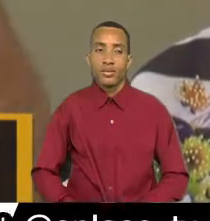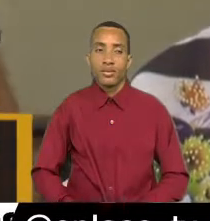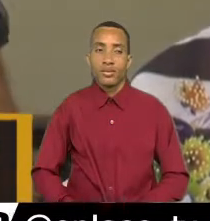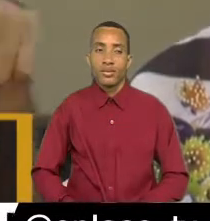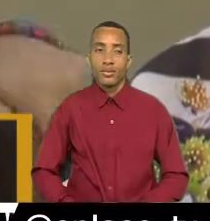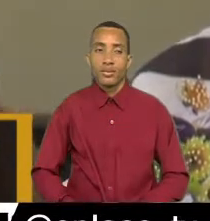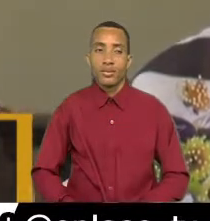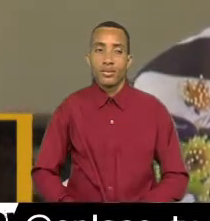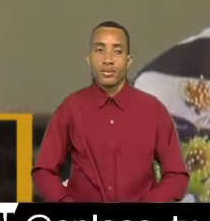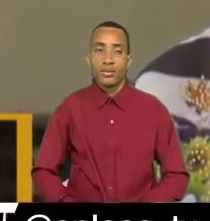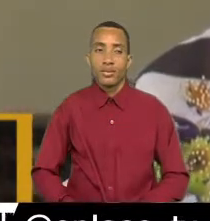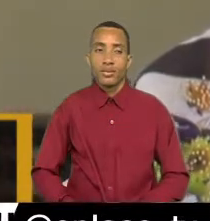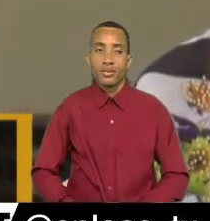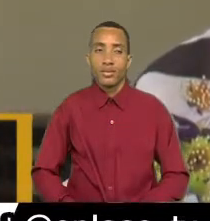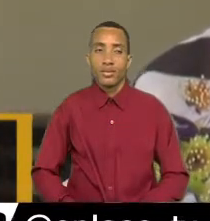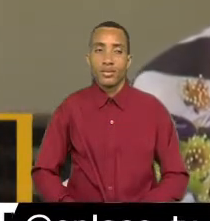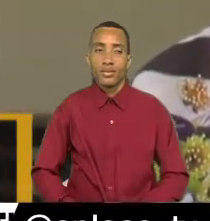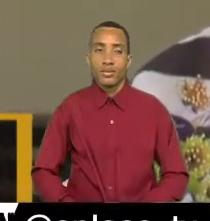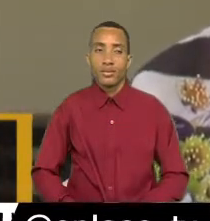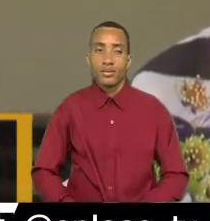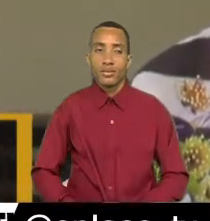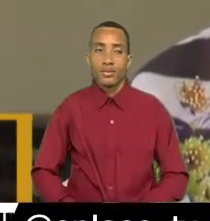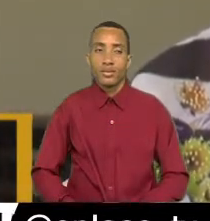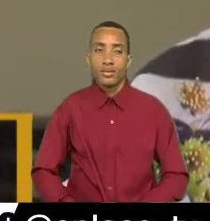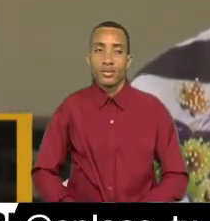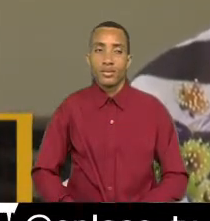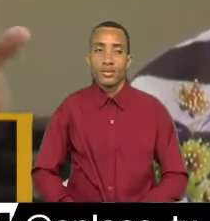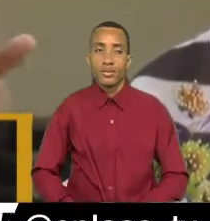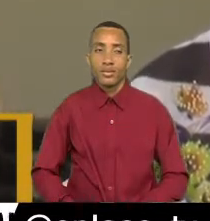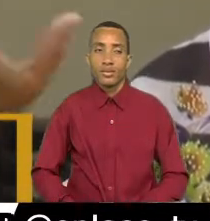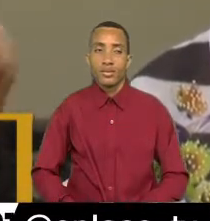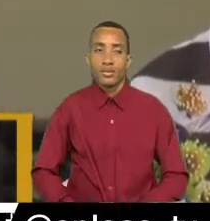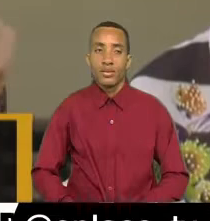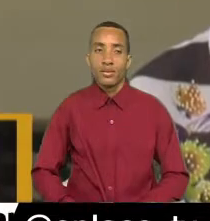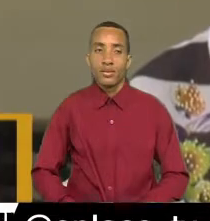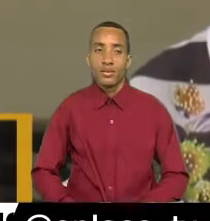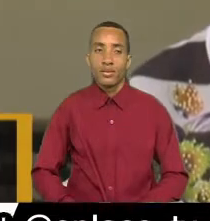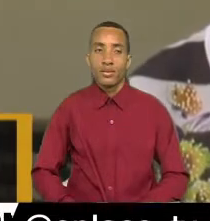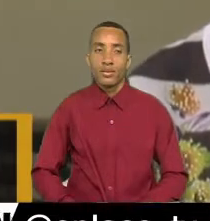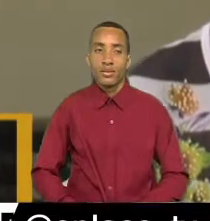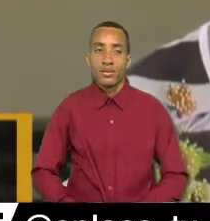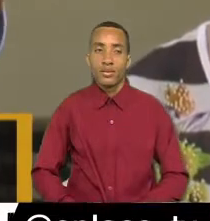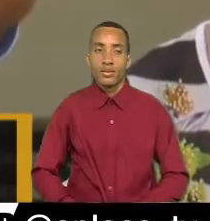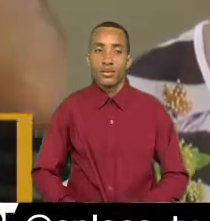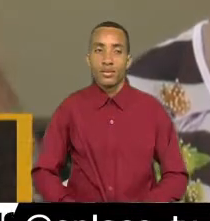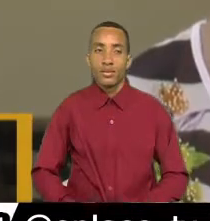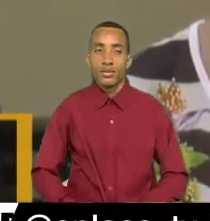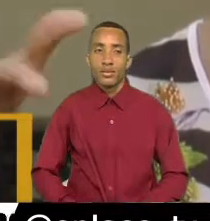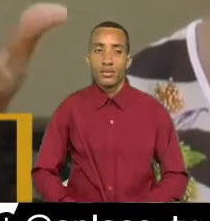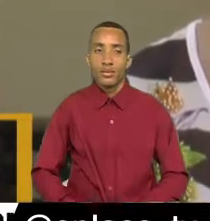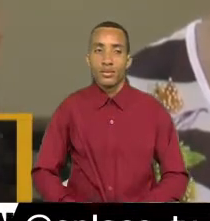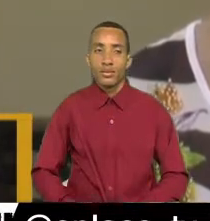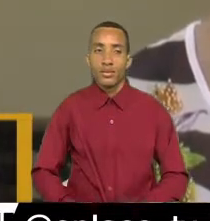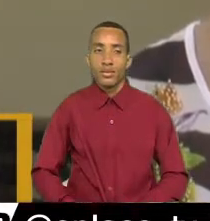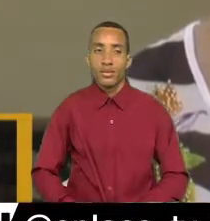gastos, entonces necesitamos aquí en Barranca que por favor nos apoye. Necesitamos, por